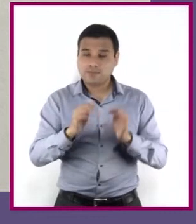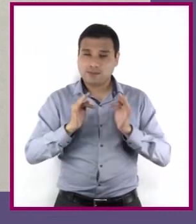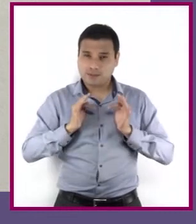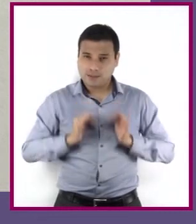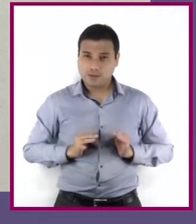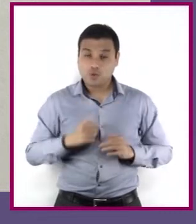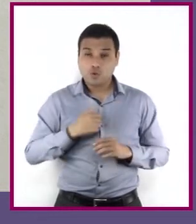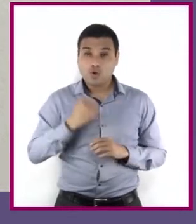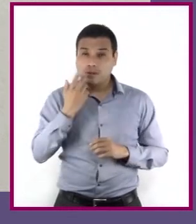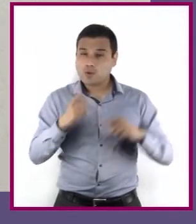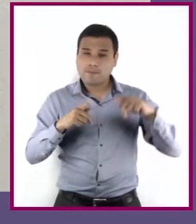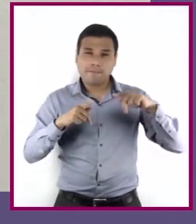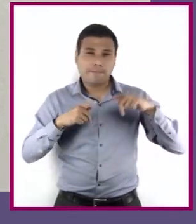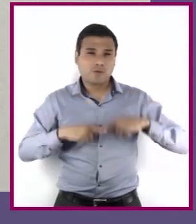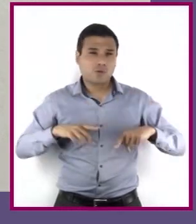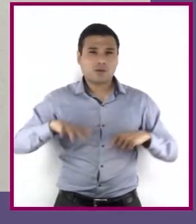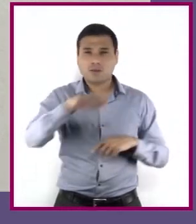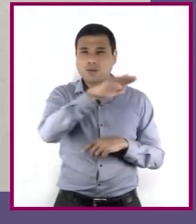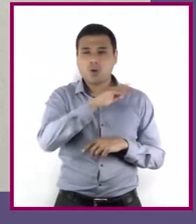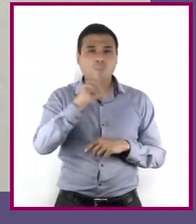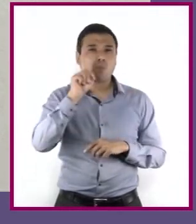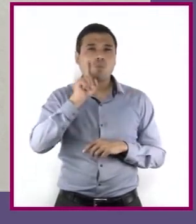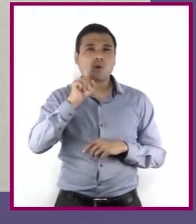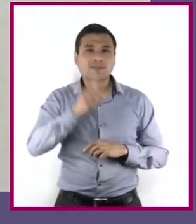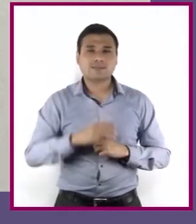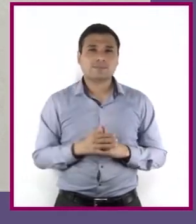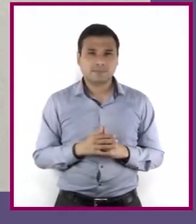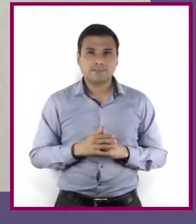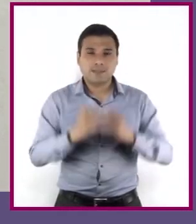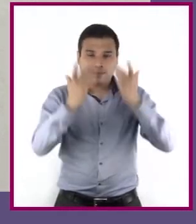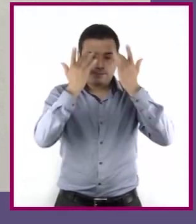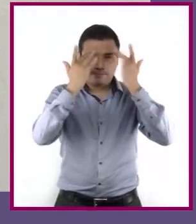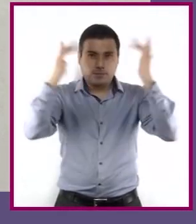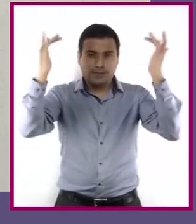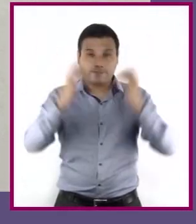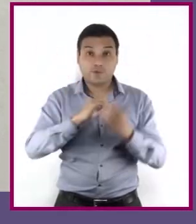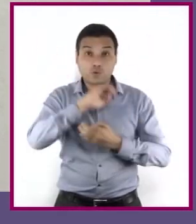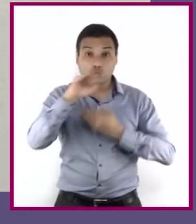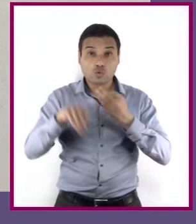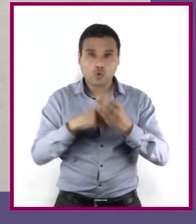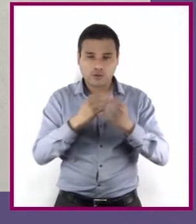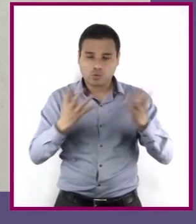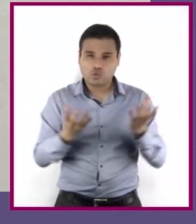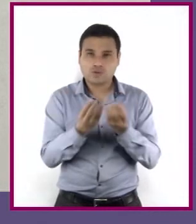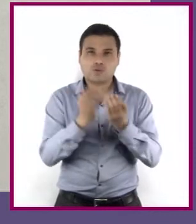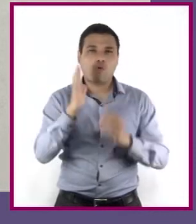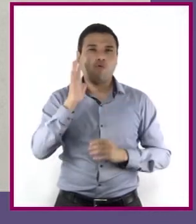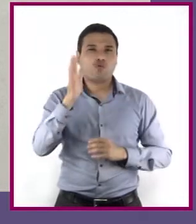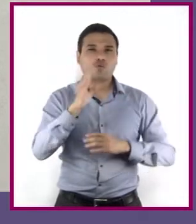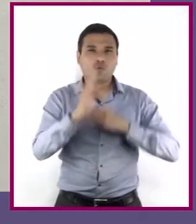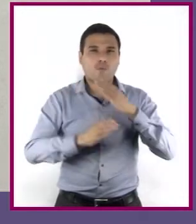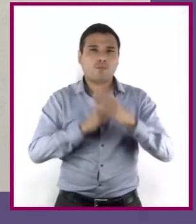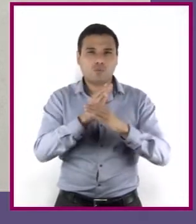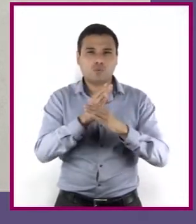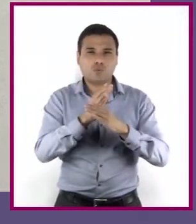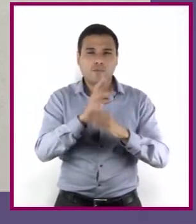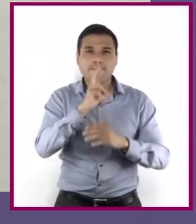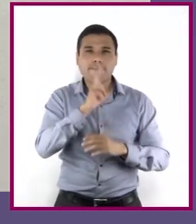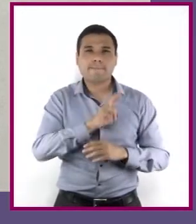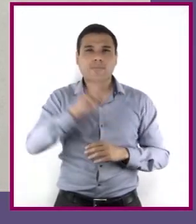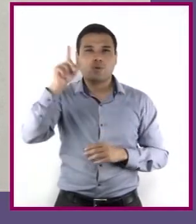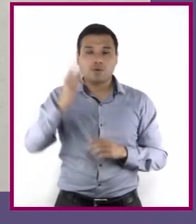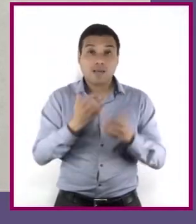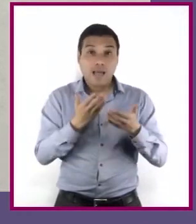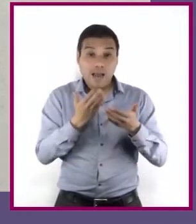que los ojos de todas las mujeres brillen y que todas juntas construyamos un mundo diferente al que